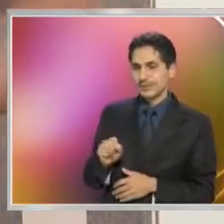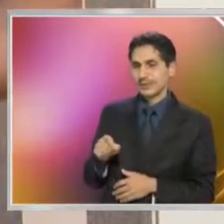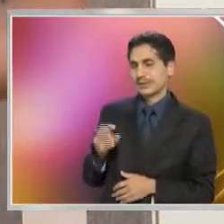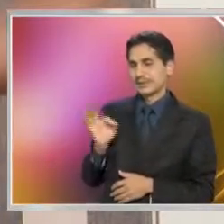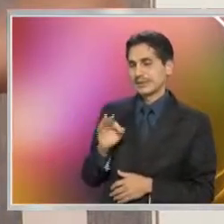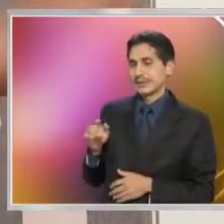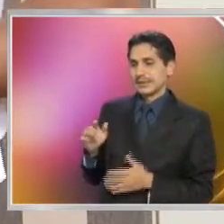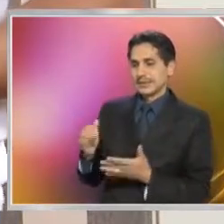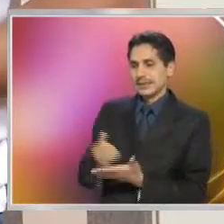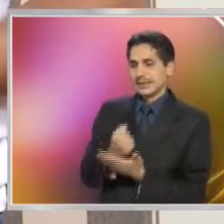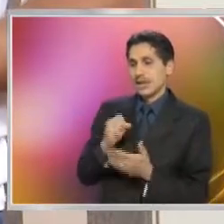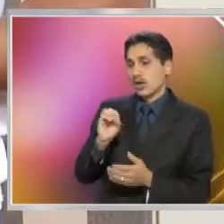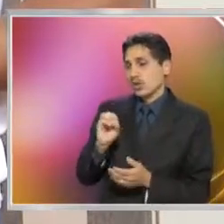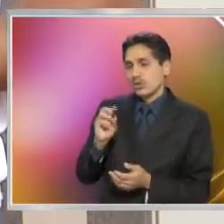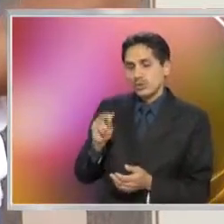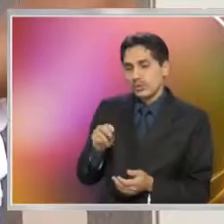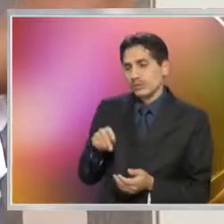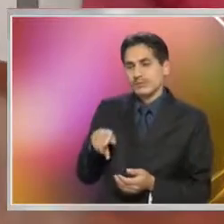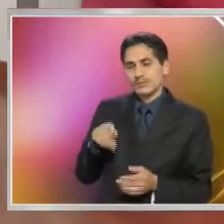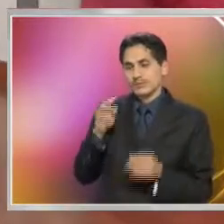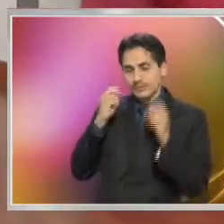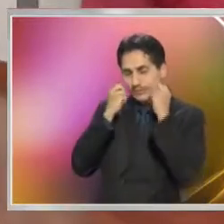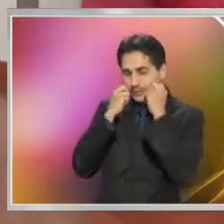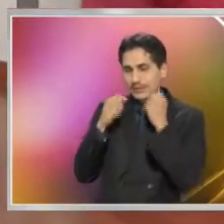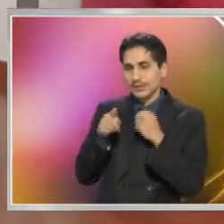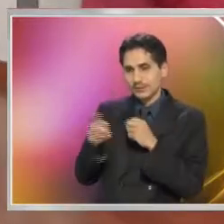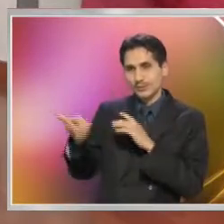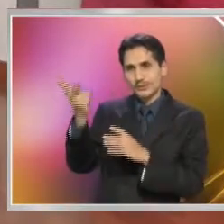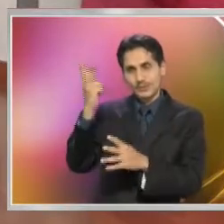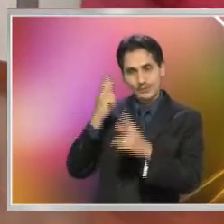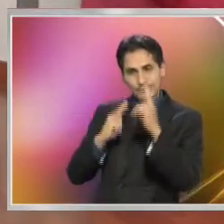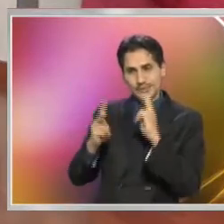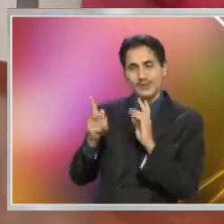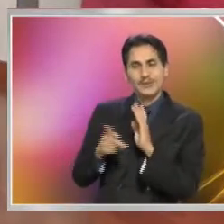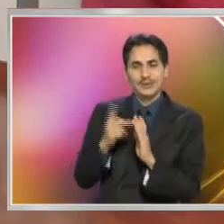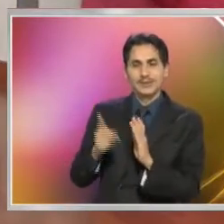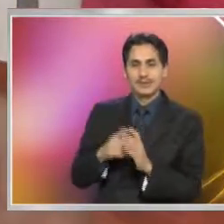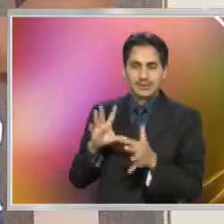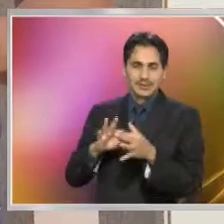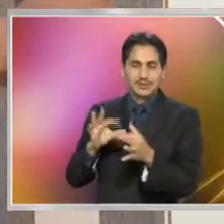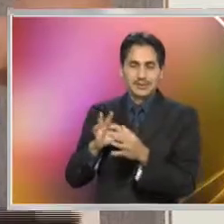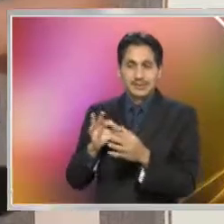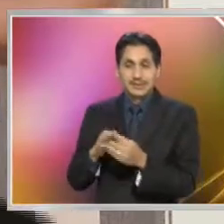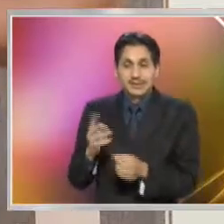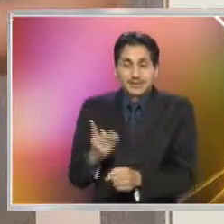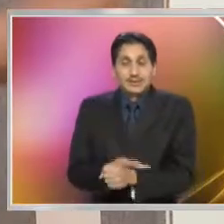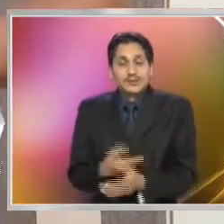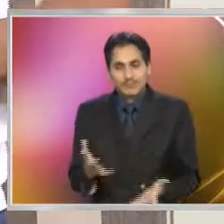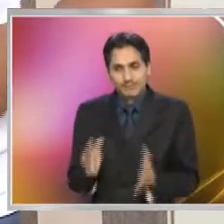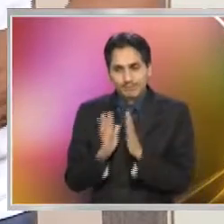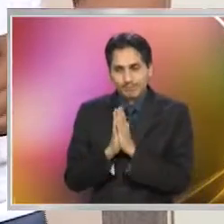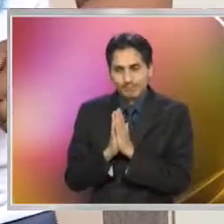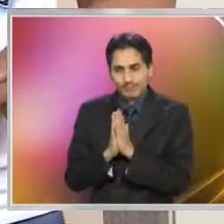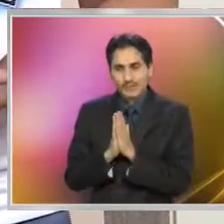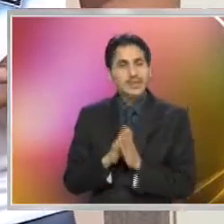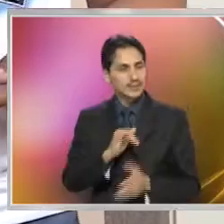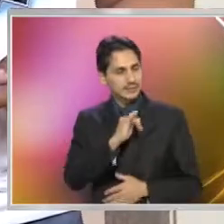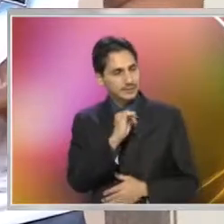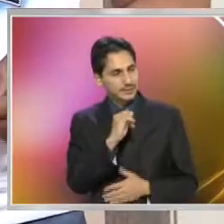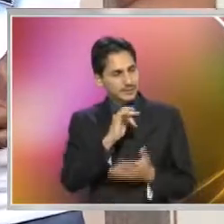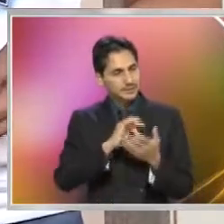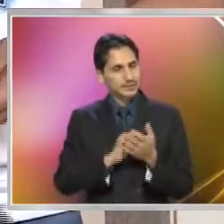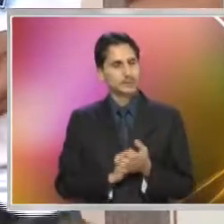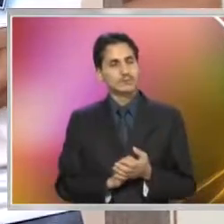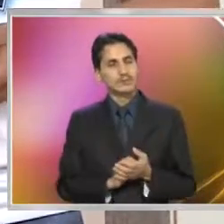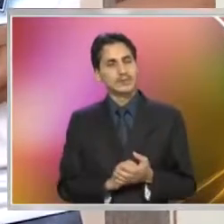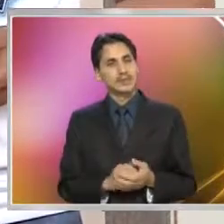puede compartir, ¿no? Claro está. Gracias, Gabriel. Gracias. Y también recuerden que esto lo pueden practicar con todos sus perros, no importa si son de alguna raza, si son criollos.